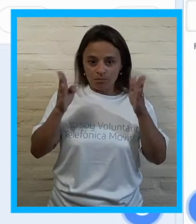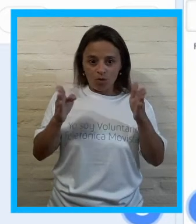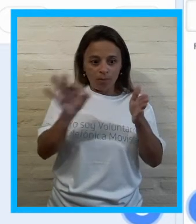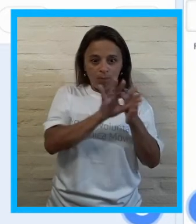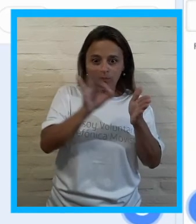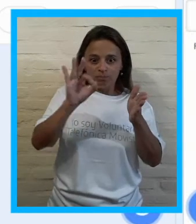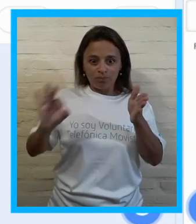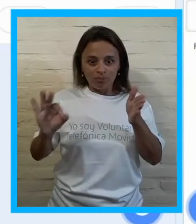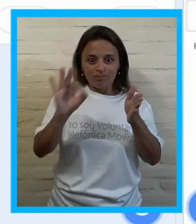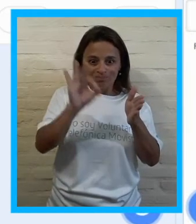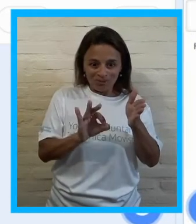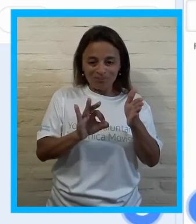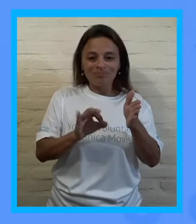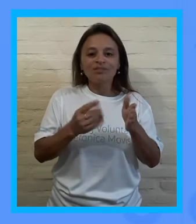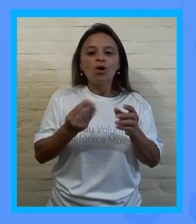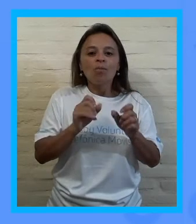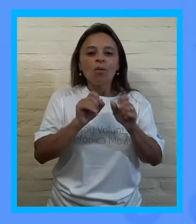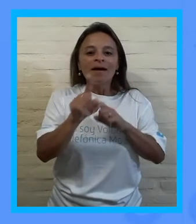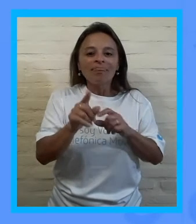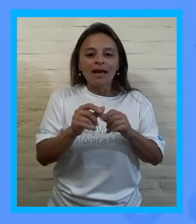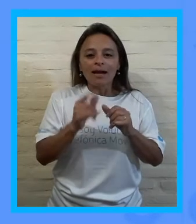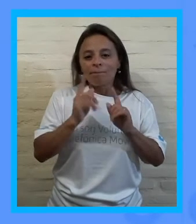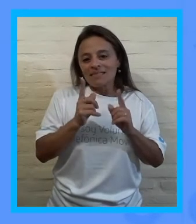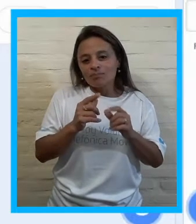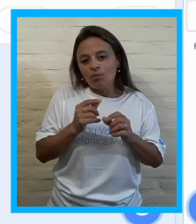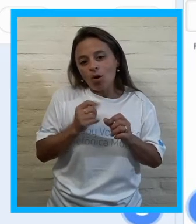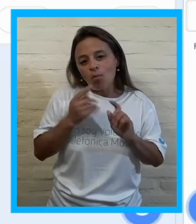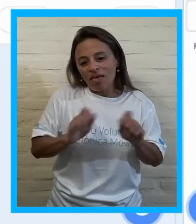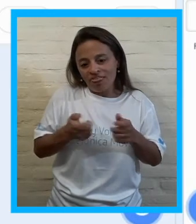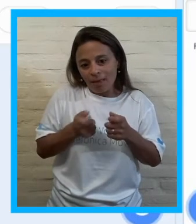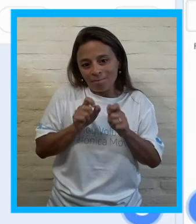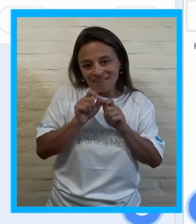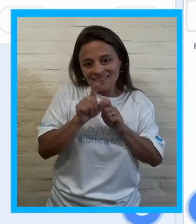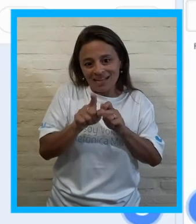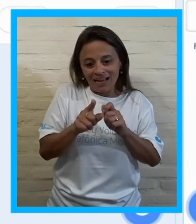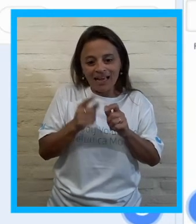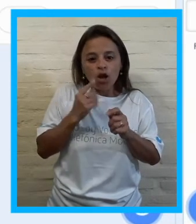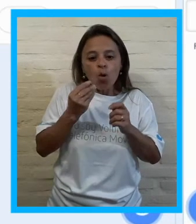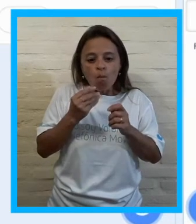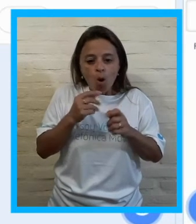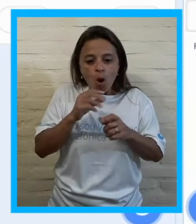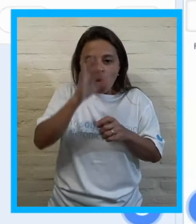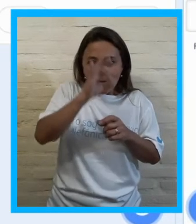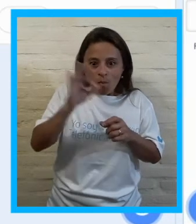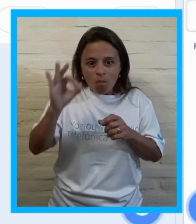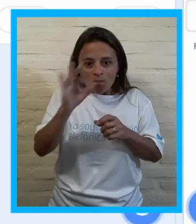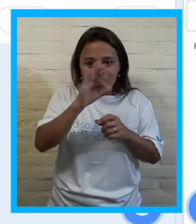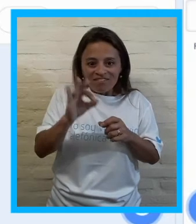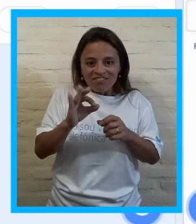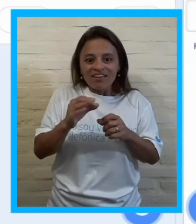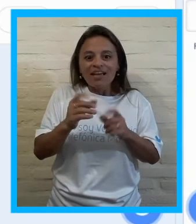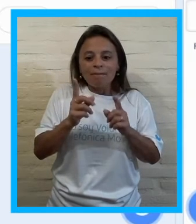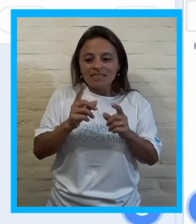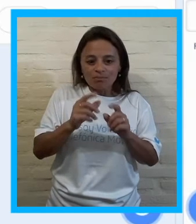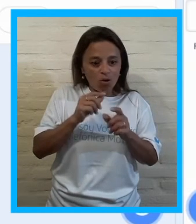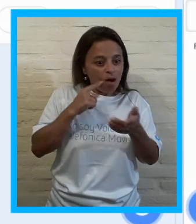bordes. Para esto voy a usar el bloque enviar mensaje, le voy a poner el nombre de movimiento. Cada vez que envíe ese mensaje, se